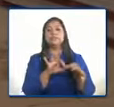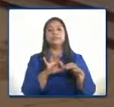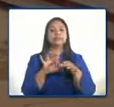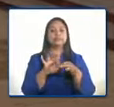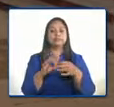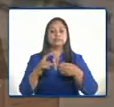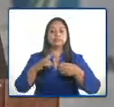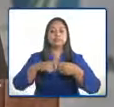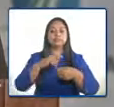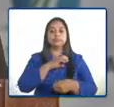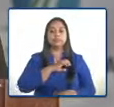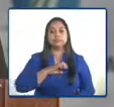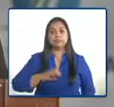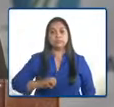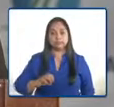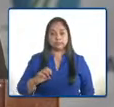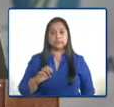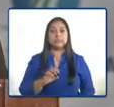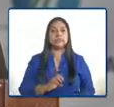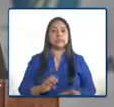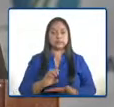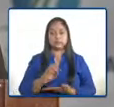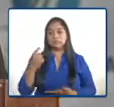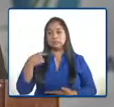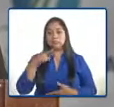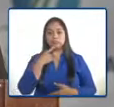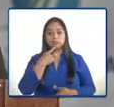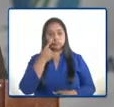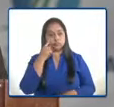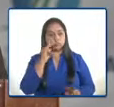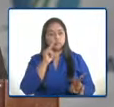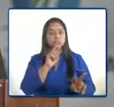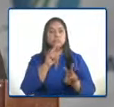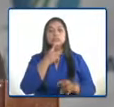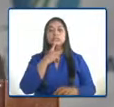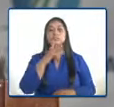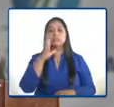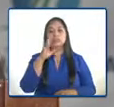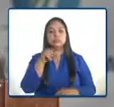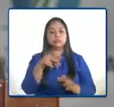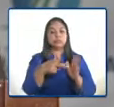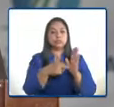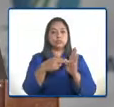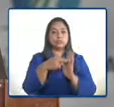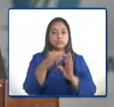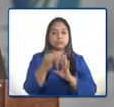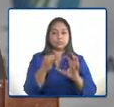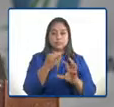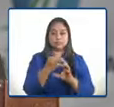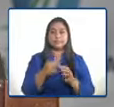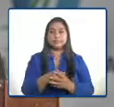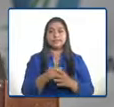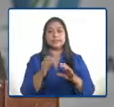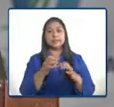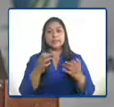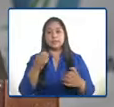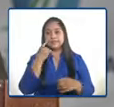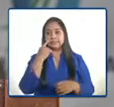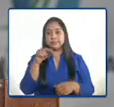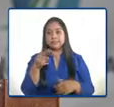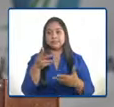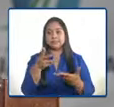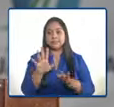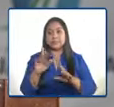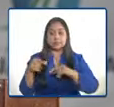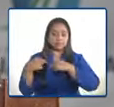del Estado para verificar el cumplimiento de esta norma internacional. Es así también que es hasta